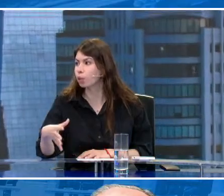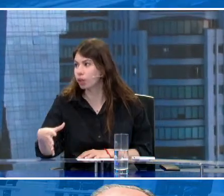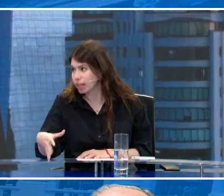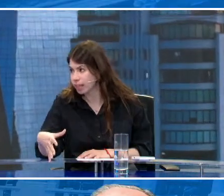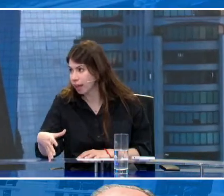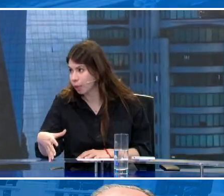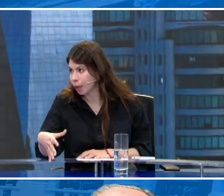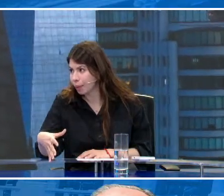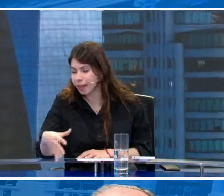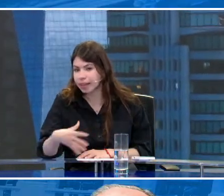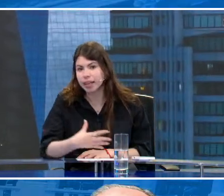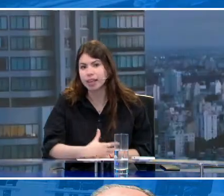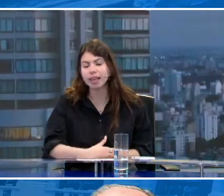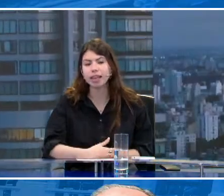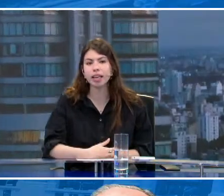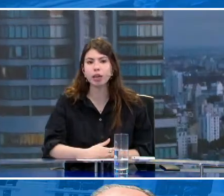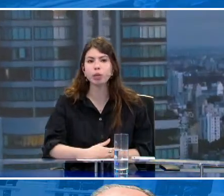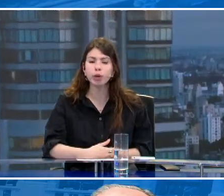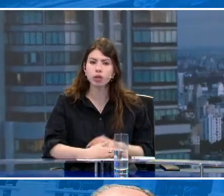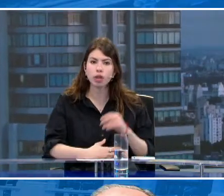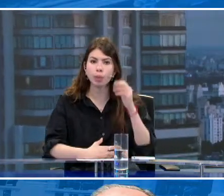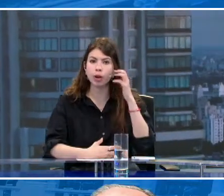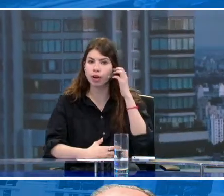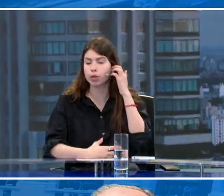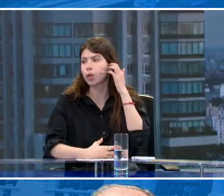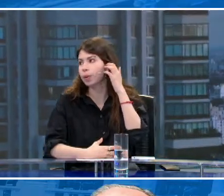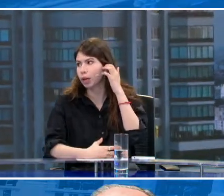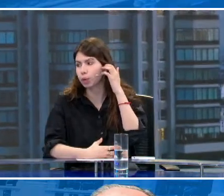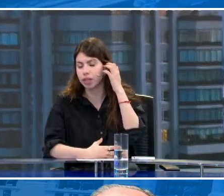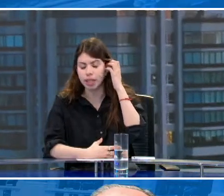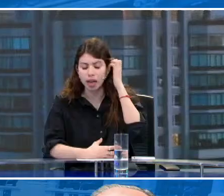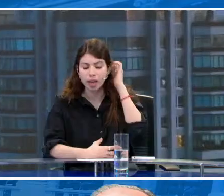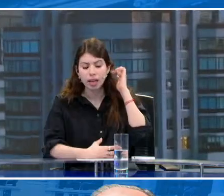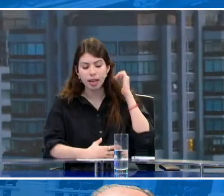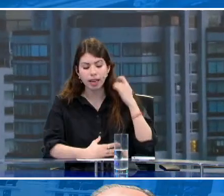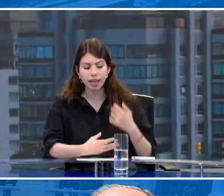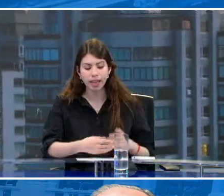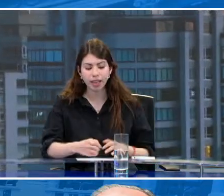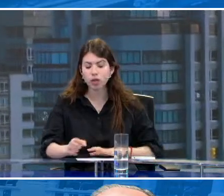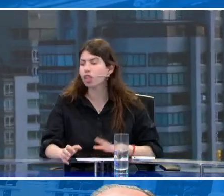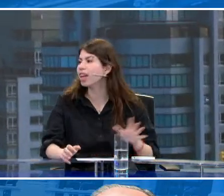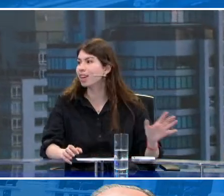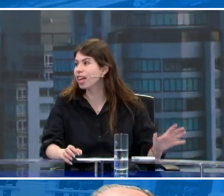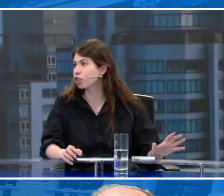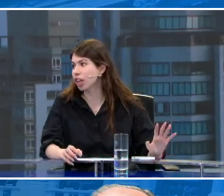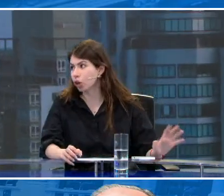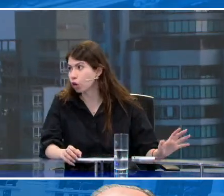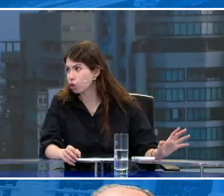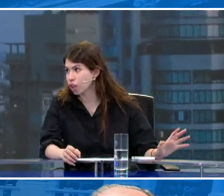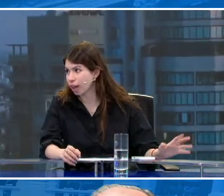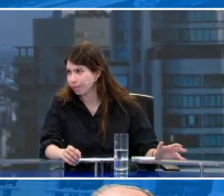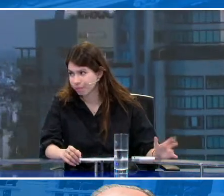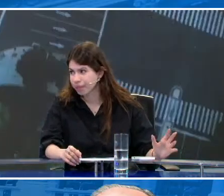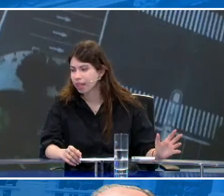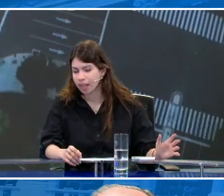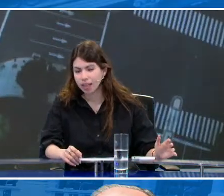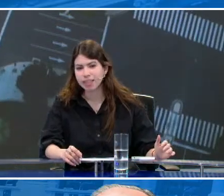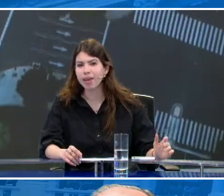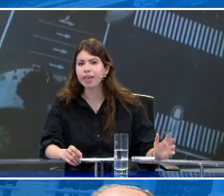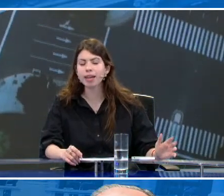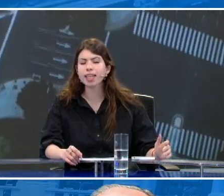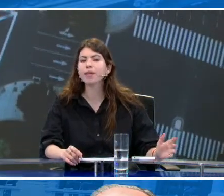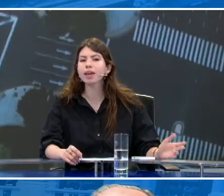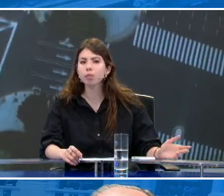en la justicia, obviamente, y cómo eso después lo resuelve la justicia. Que eso ya es, hay es cautelares, otra cosa.